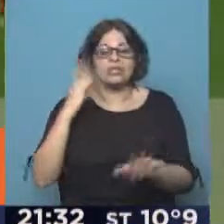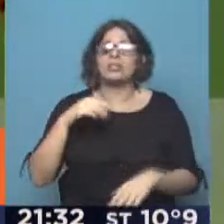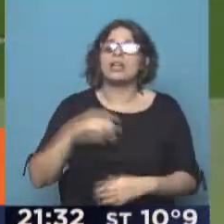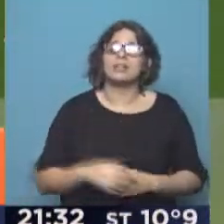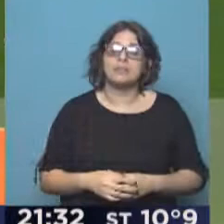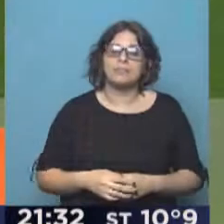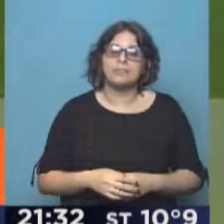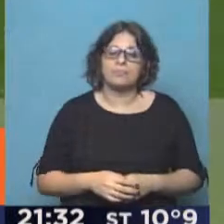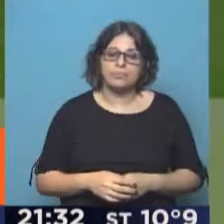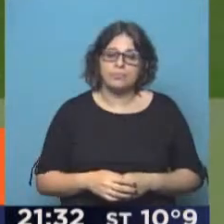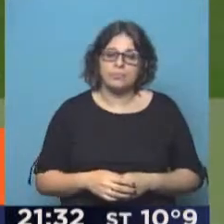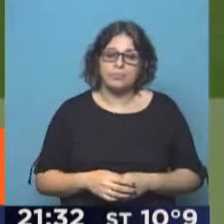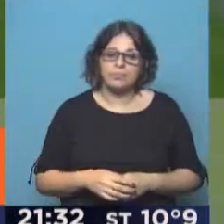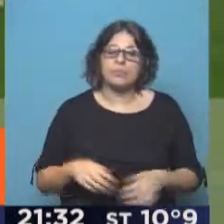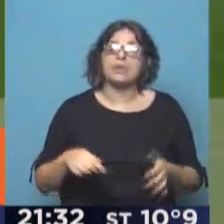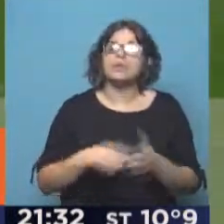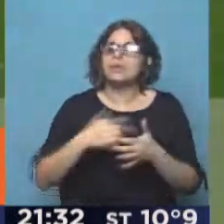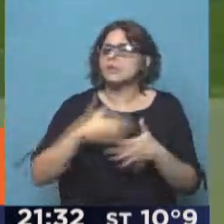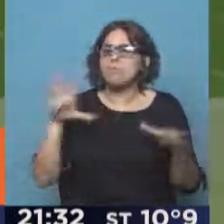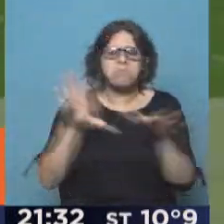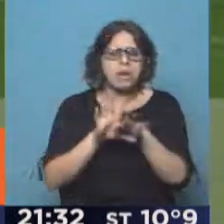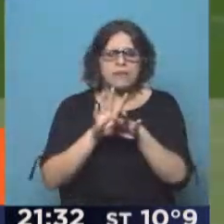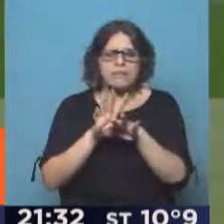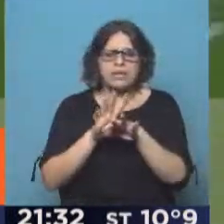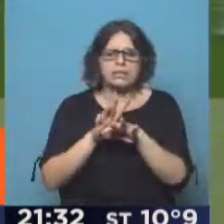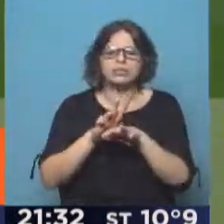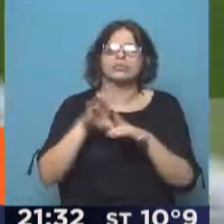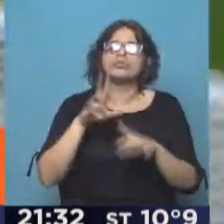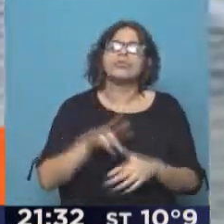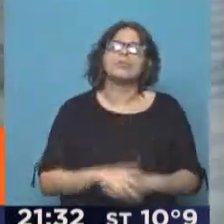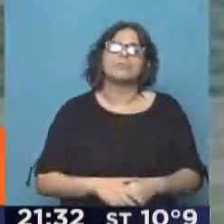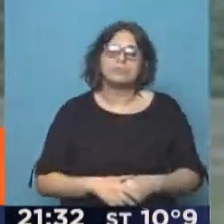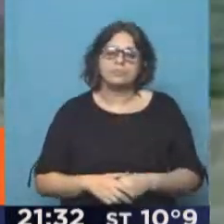rendidores. Por eso, centro perfecto, tres dedos.